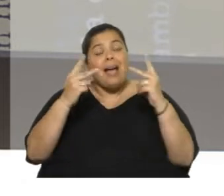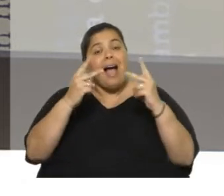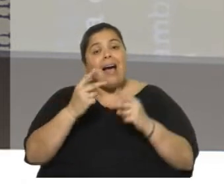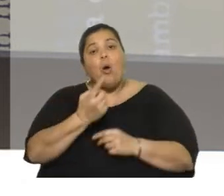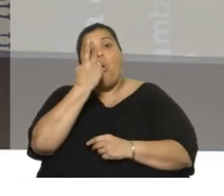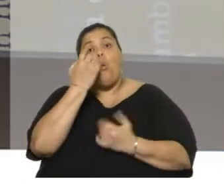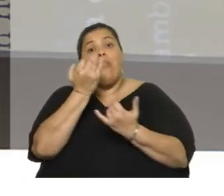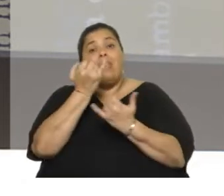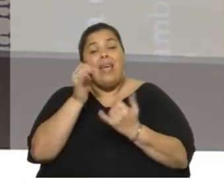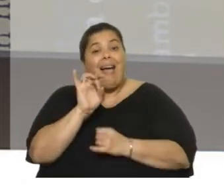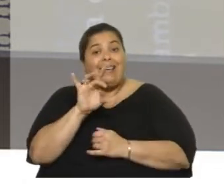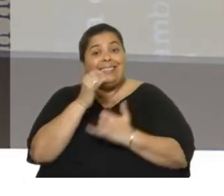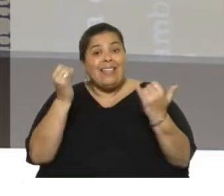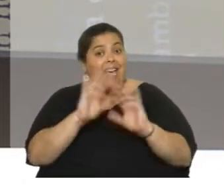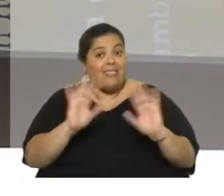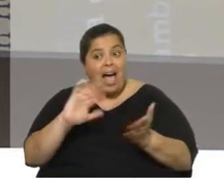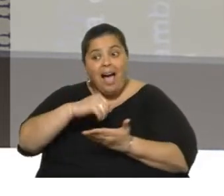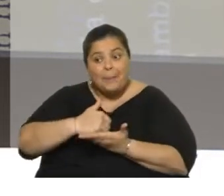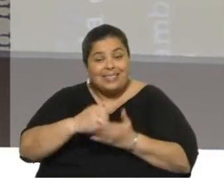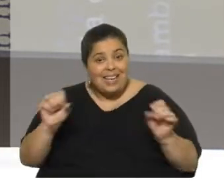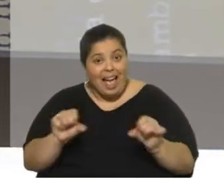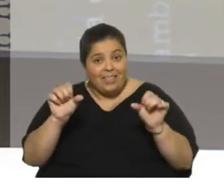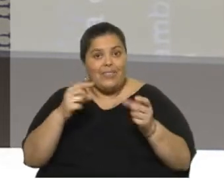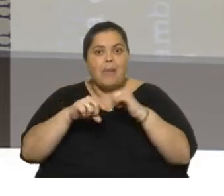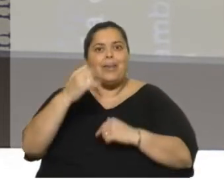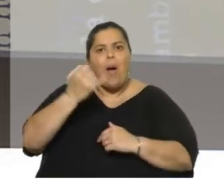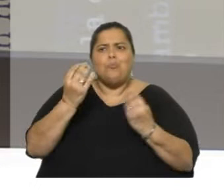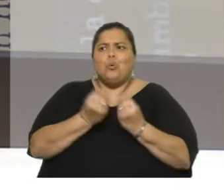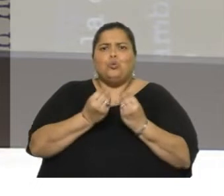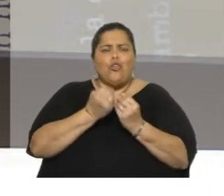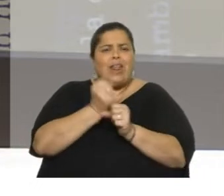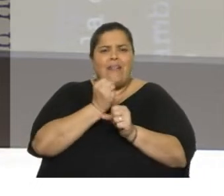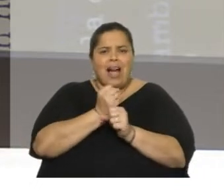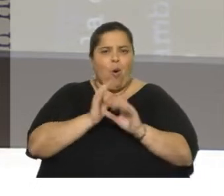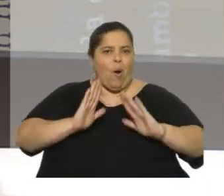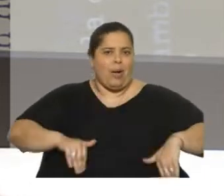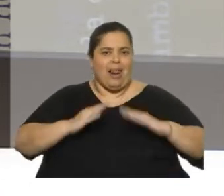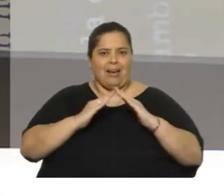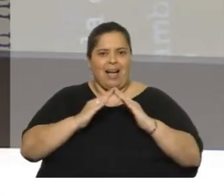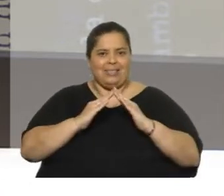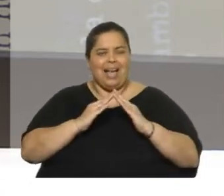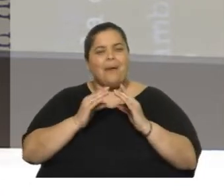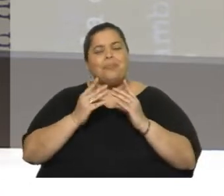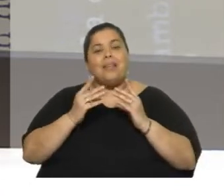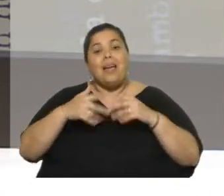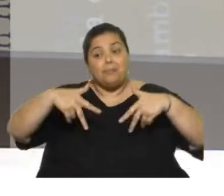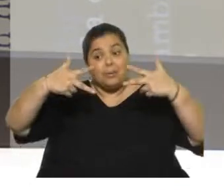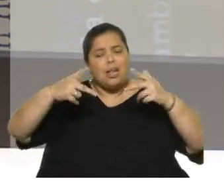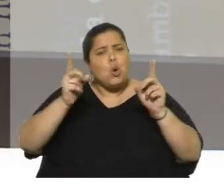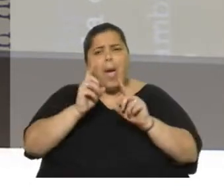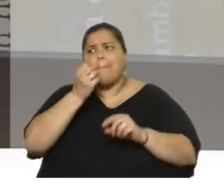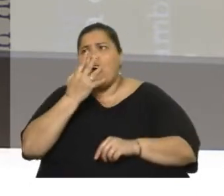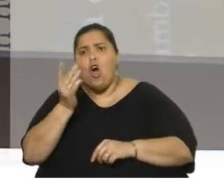sí. Y tienen sus actividades presenciales, pero tienen mucho trabajo. A ver, la educación a distancia no es ni mejor ni peor que la educación presencial,